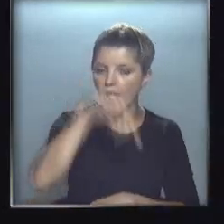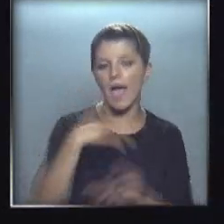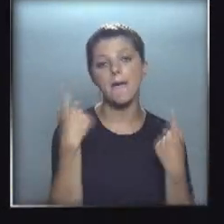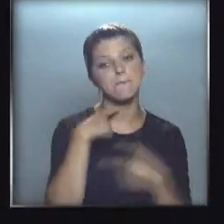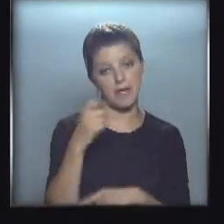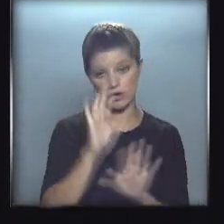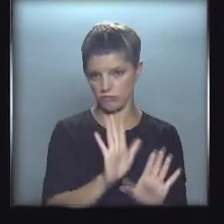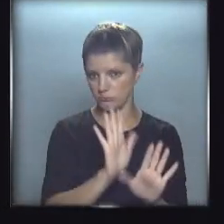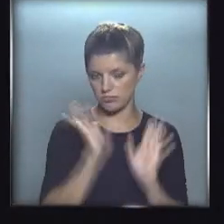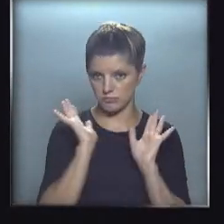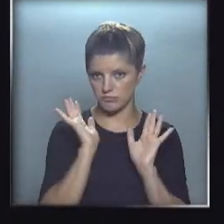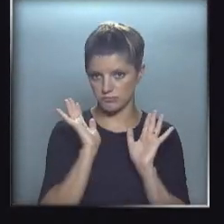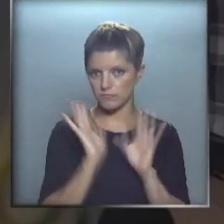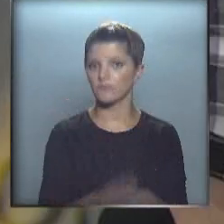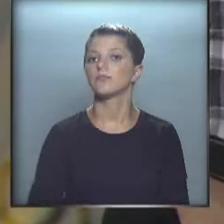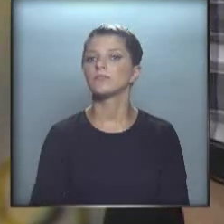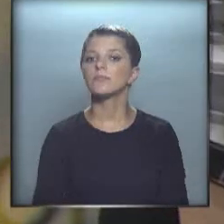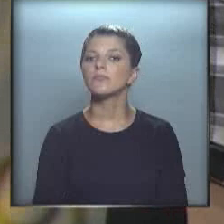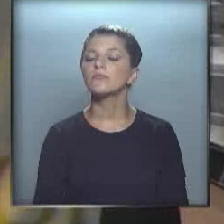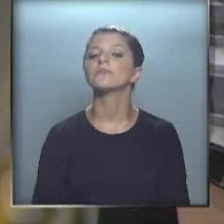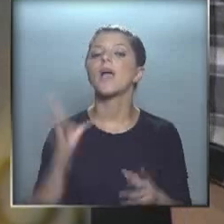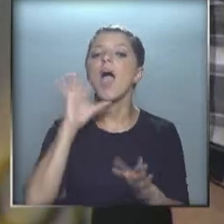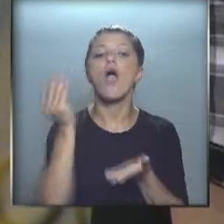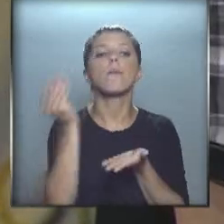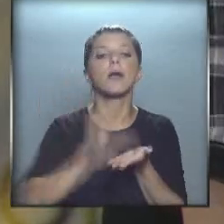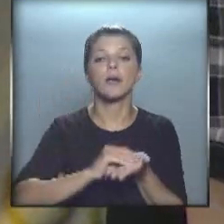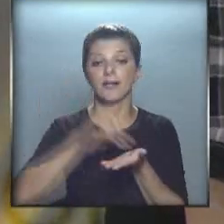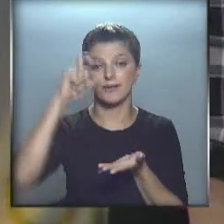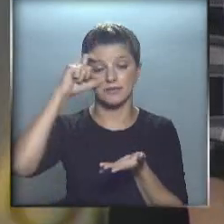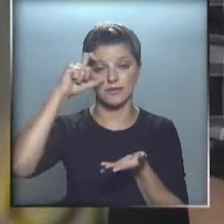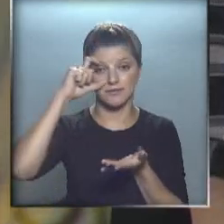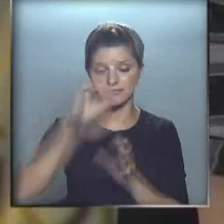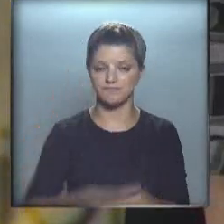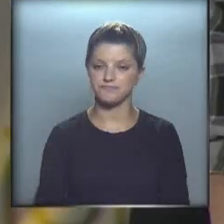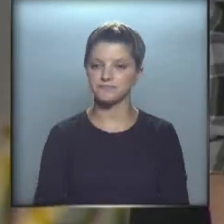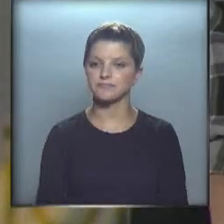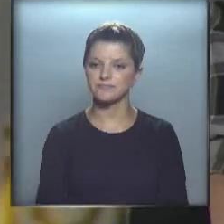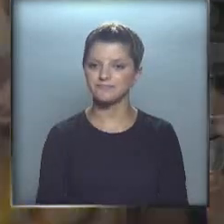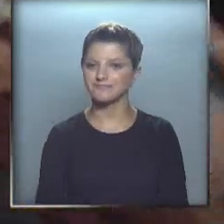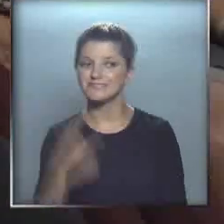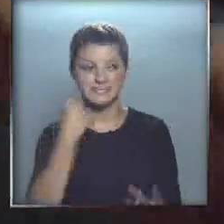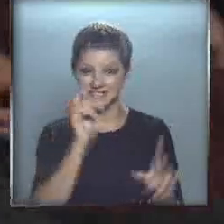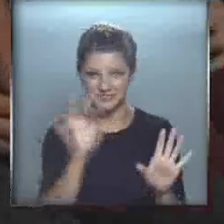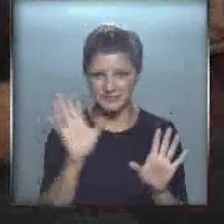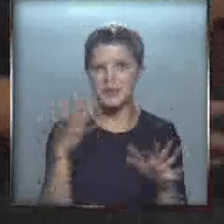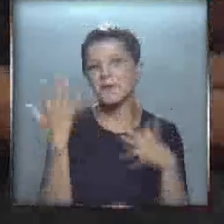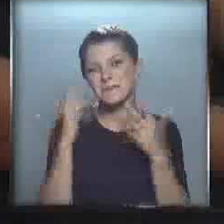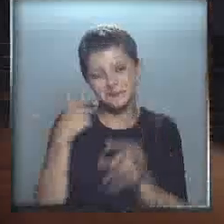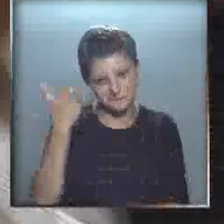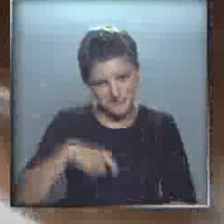inglés, en el idioma original. ¿Qué más, Cristian? Tenemos más preguntas de los chicos. Ay, no se animan acá, hay vergüenza.